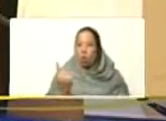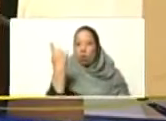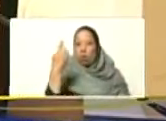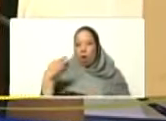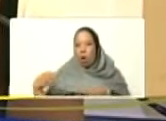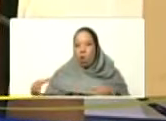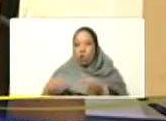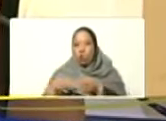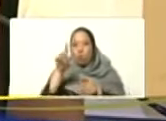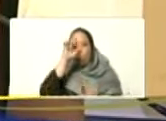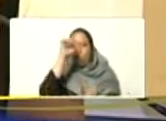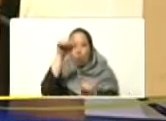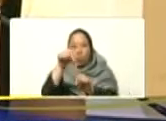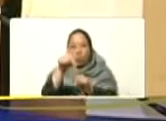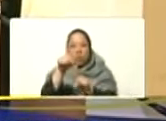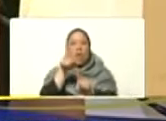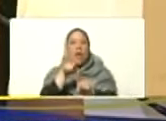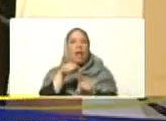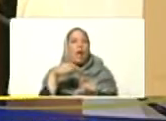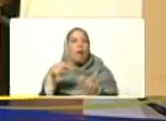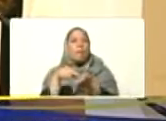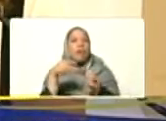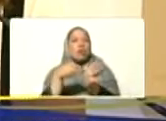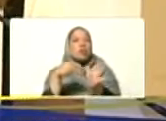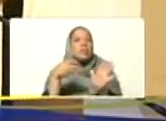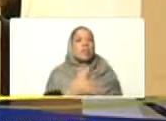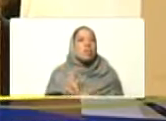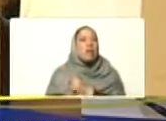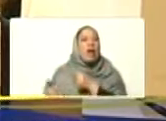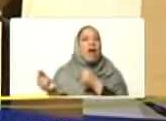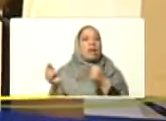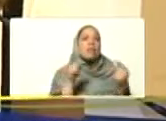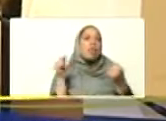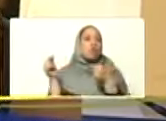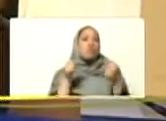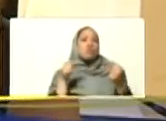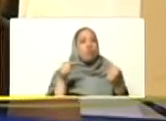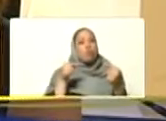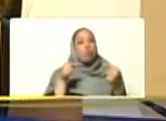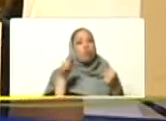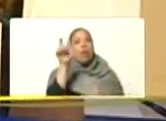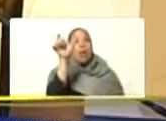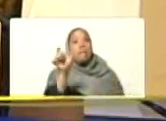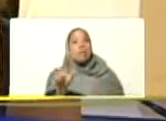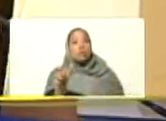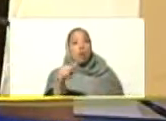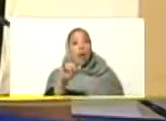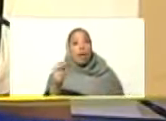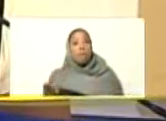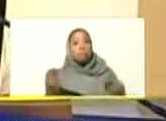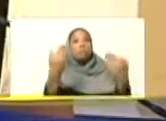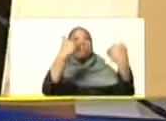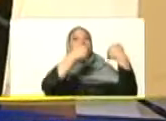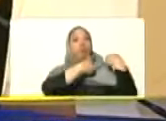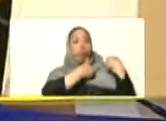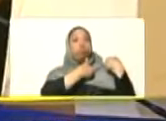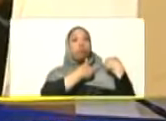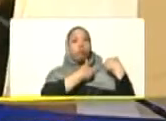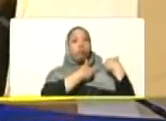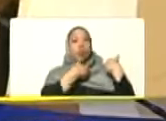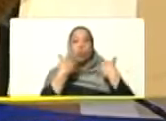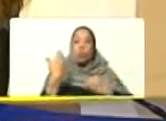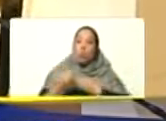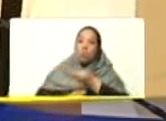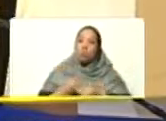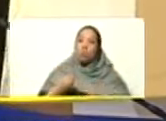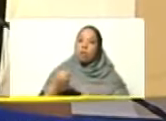de operaciones, ¿qué se discutió? ¿Qué se discutió con el pueblo? Primero los actores, la responsabilidad de cada uno de ellos en la conformación de las brigadas y